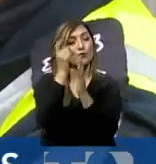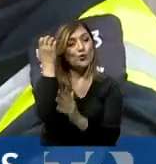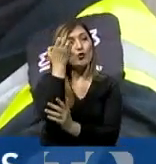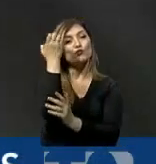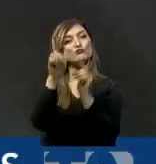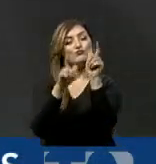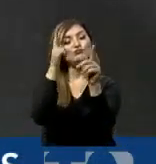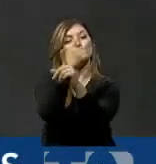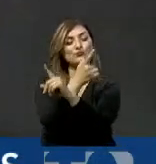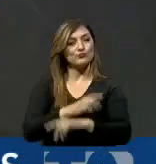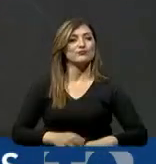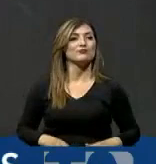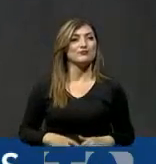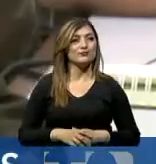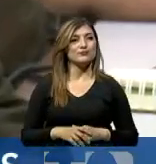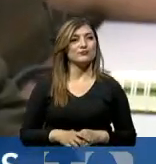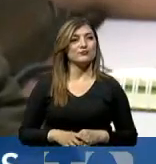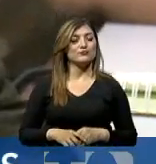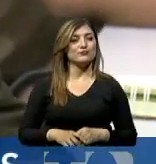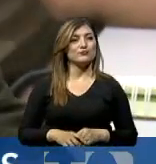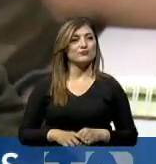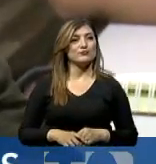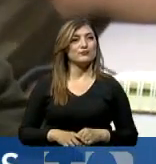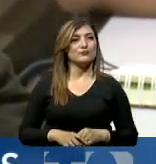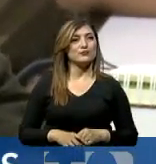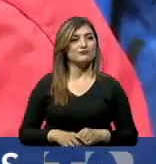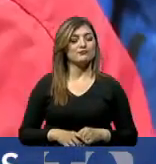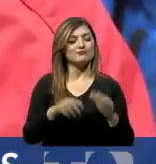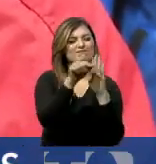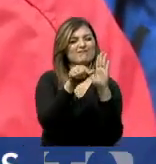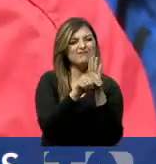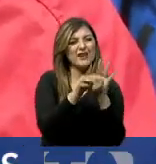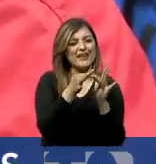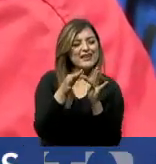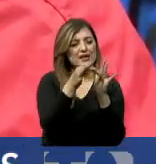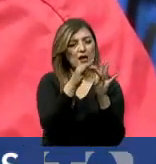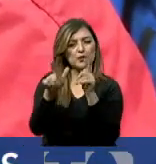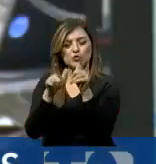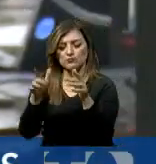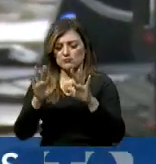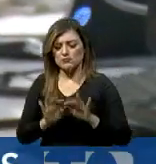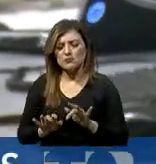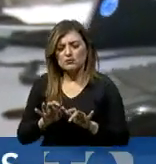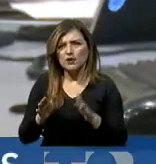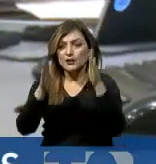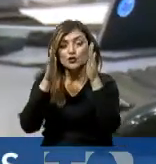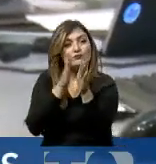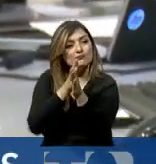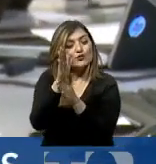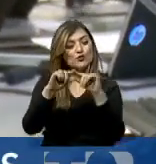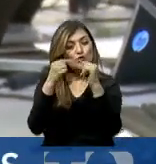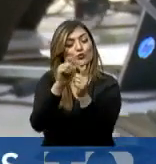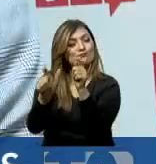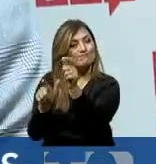emergencia relacionadas a personas con discapacidad, donde se establecen lineamientos para que los operadores brinden atención especializada a este